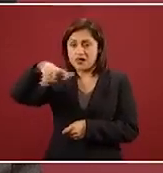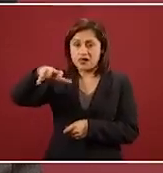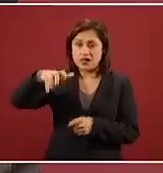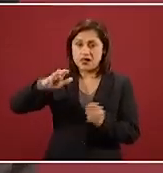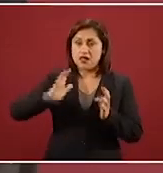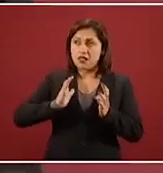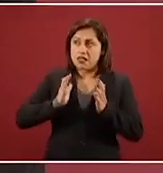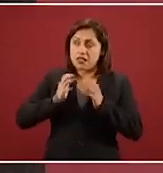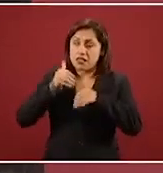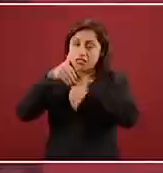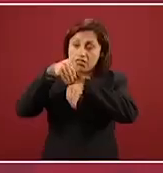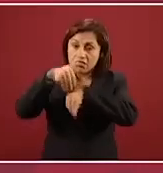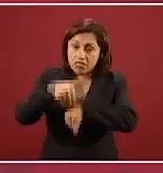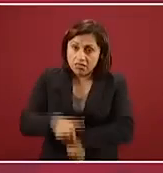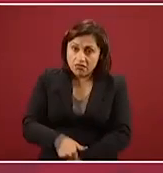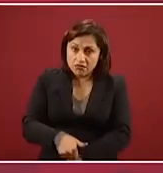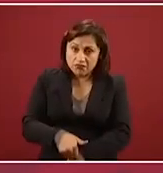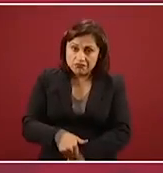lo mismo,